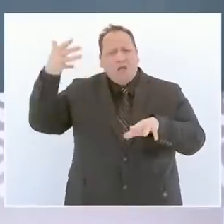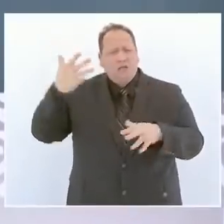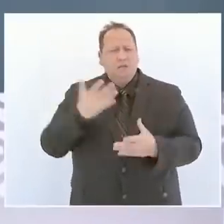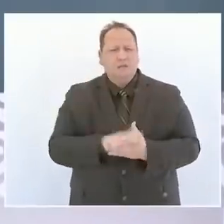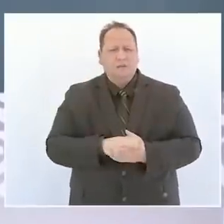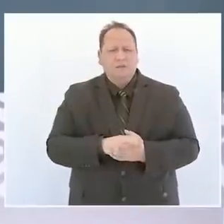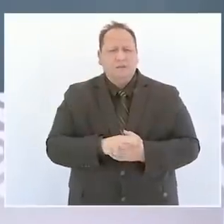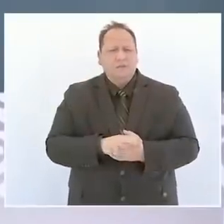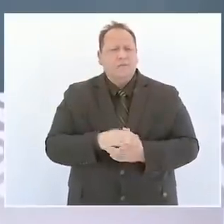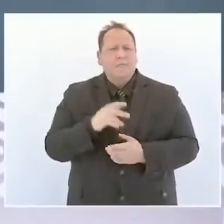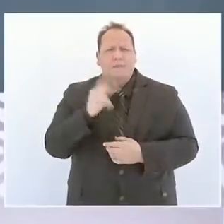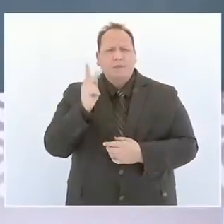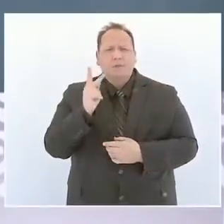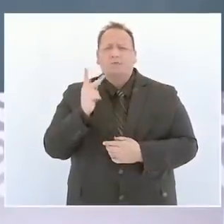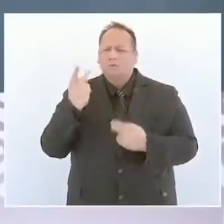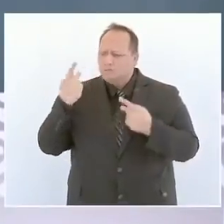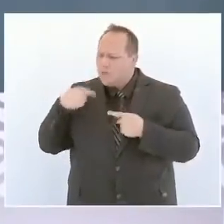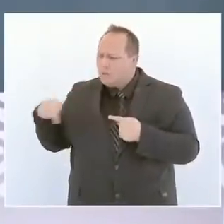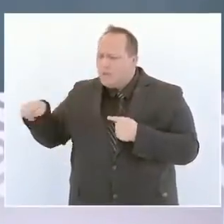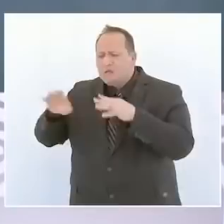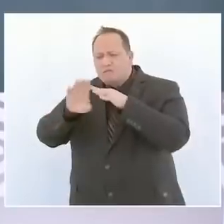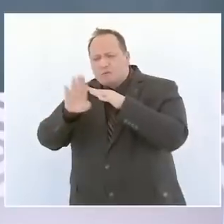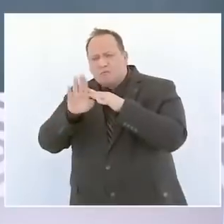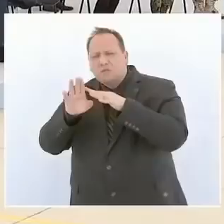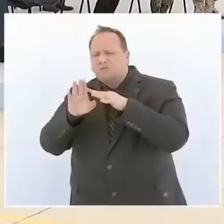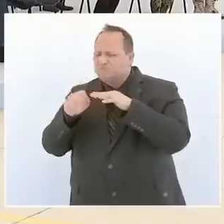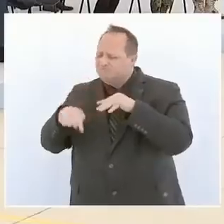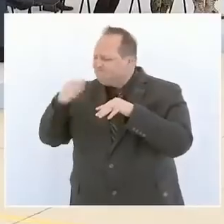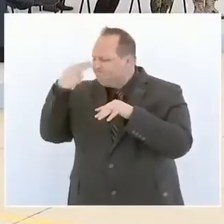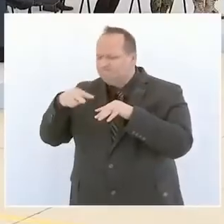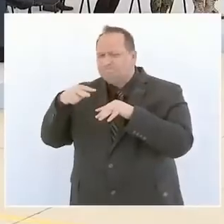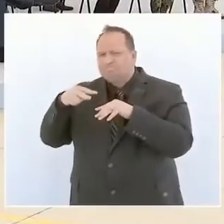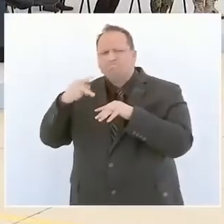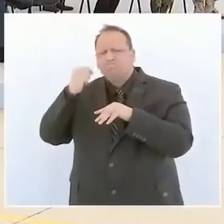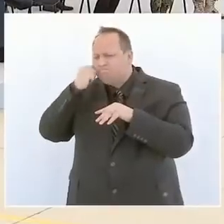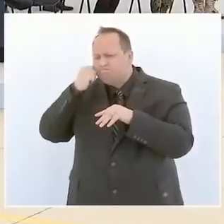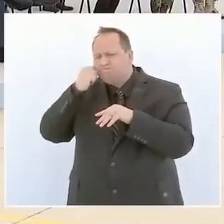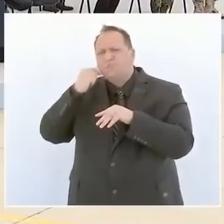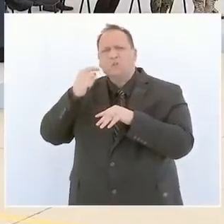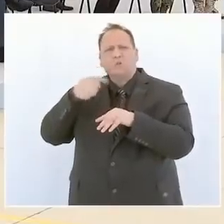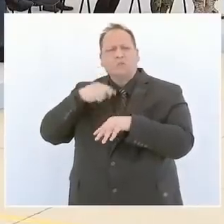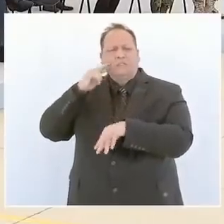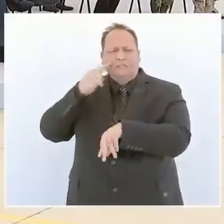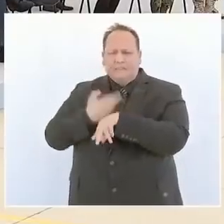Pero nuestros paisanos migrantes, muy responsables,